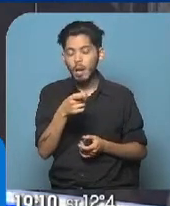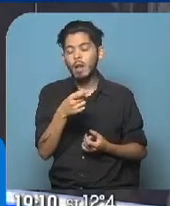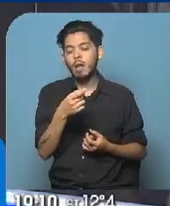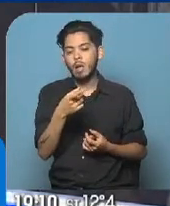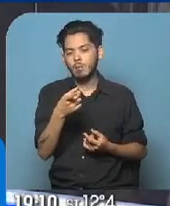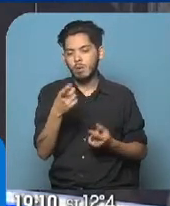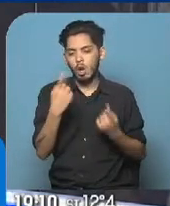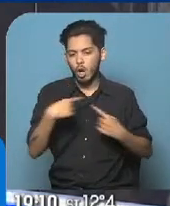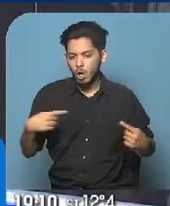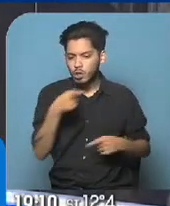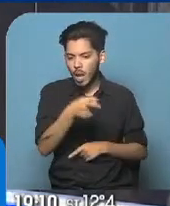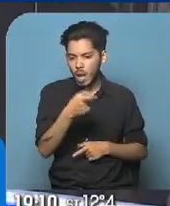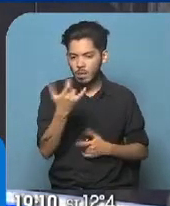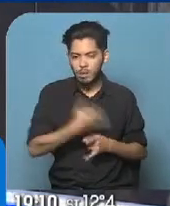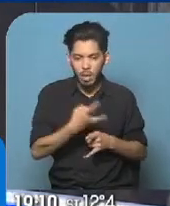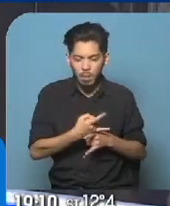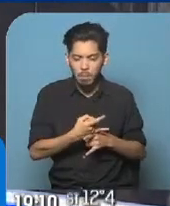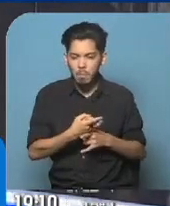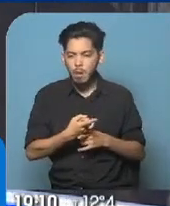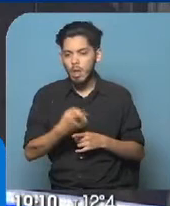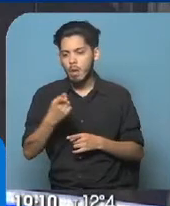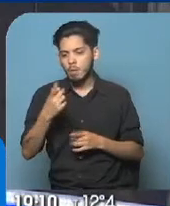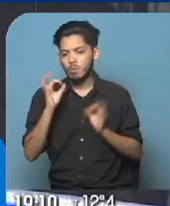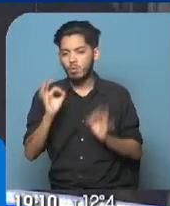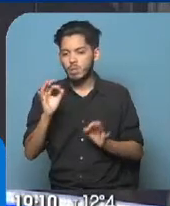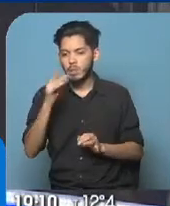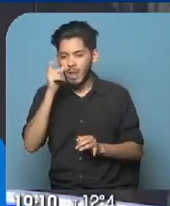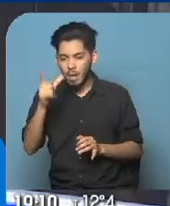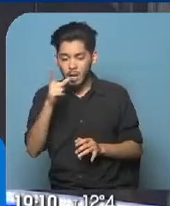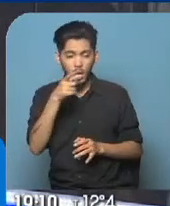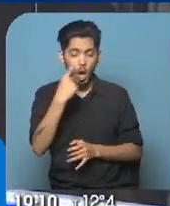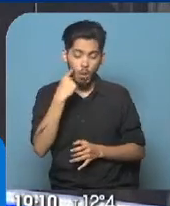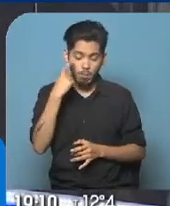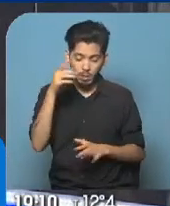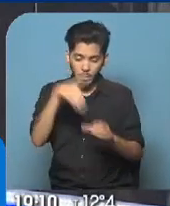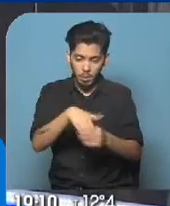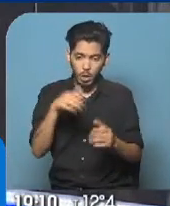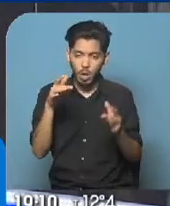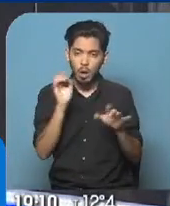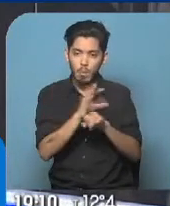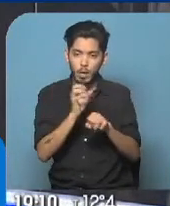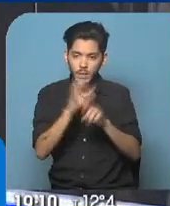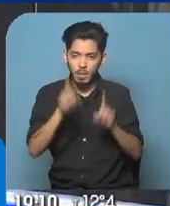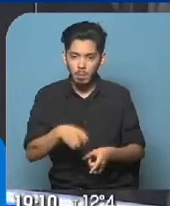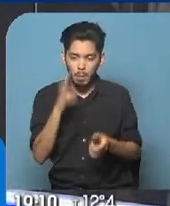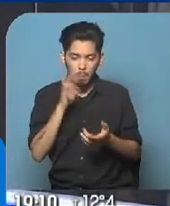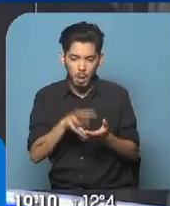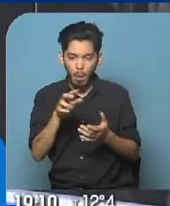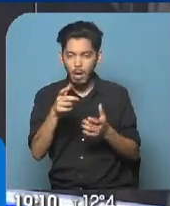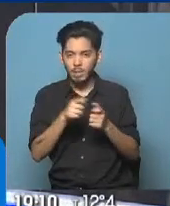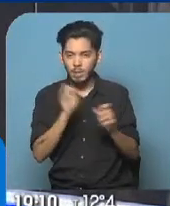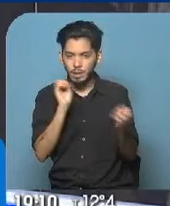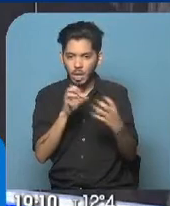que él le había hackeado a la cuenta de mail que le revisaba los mensajes de texto que